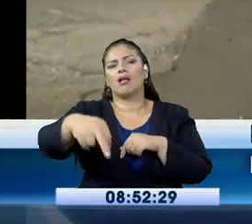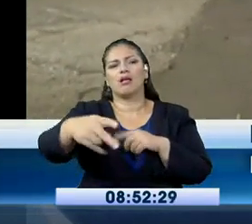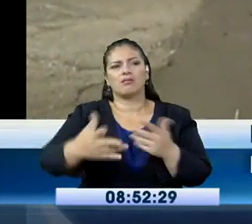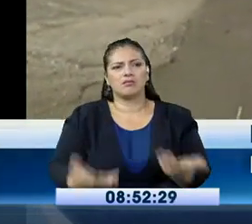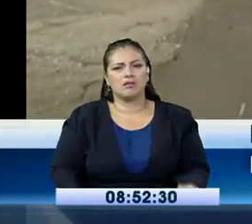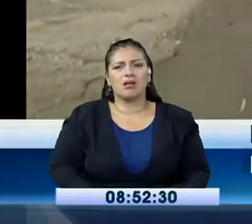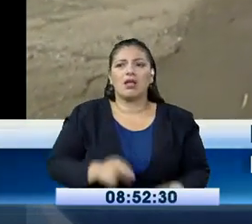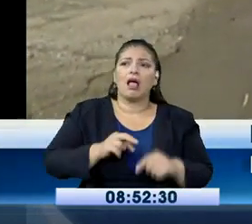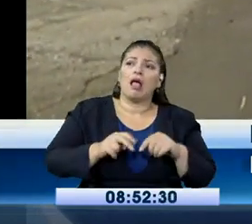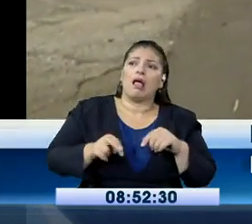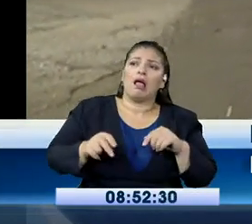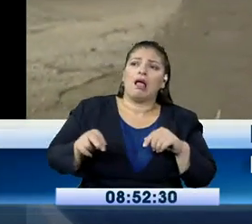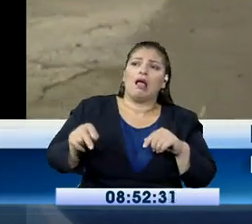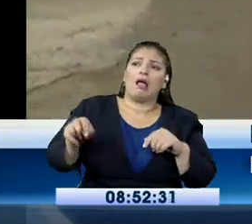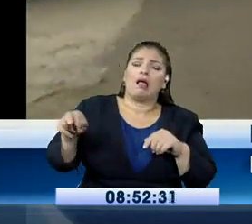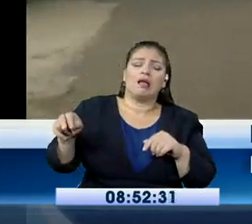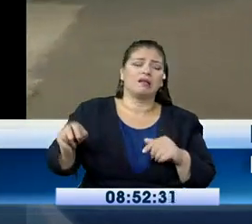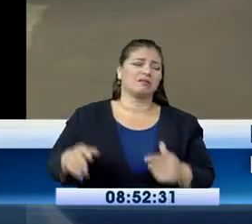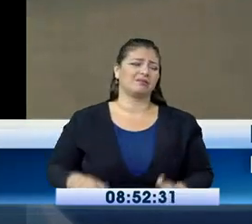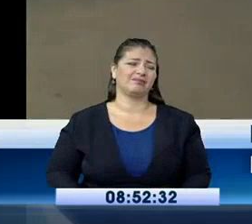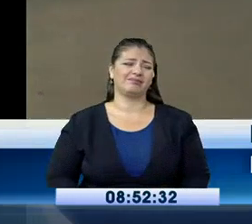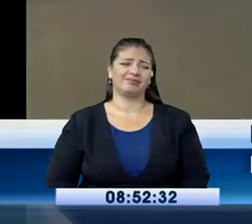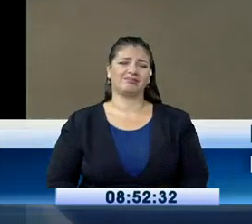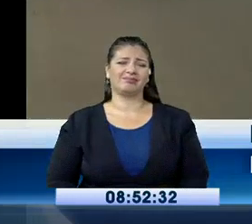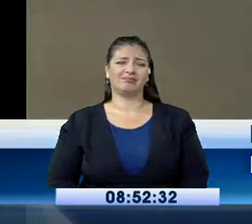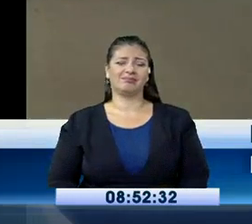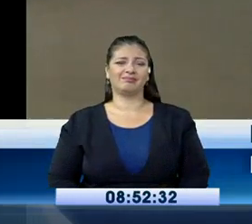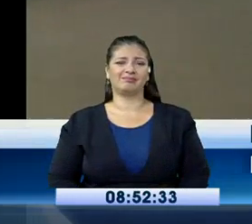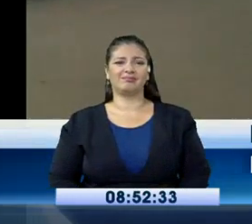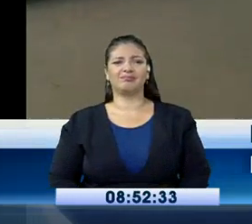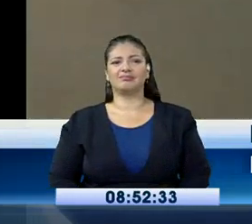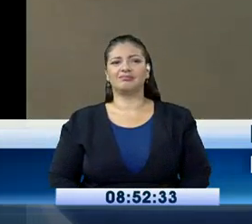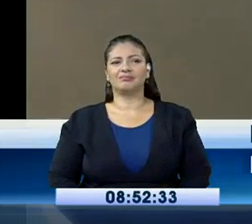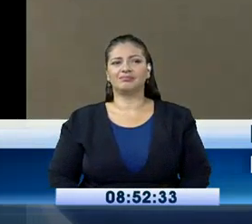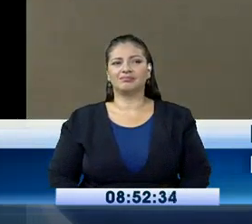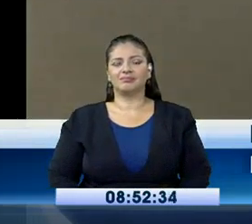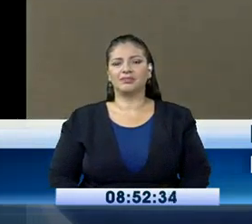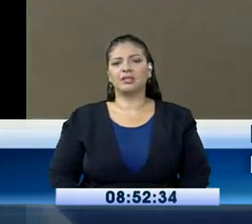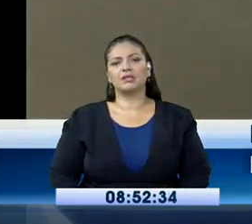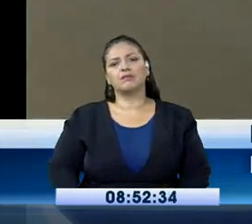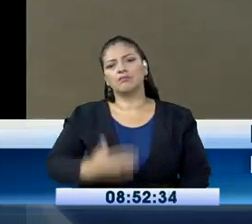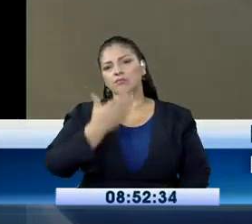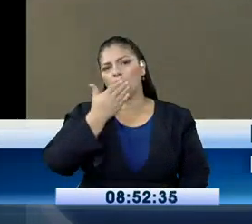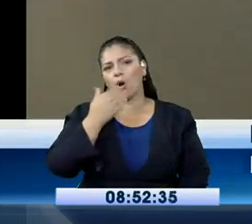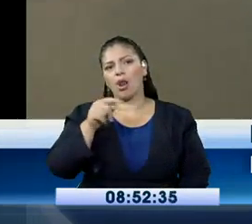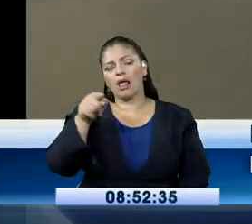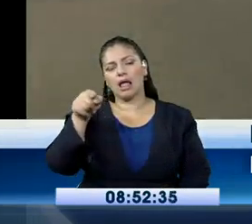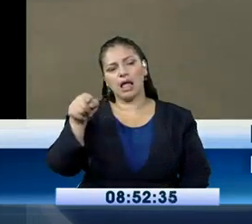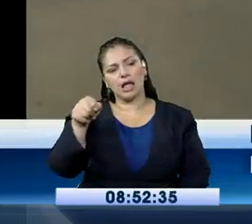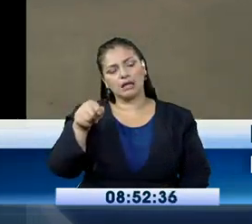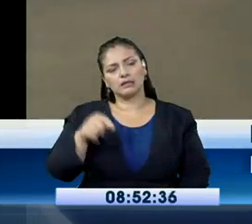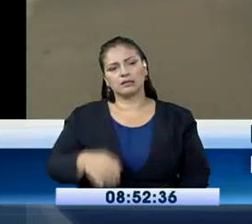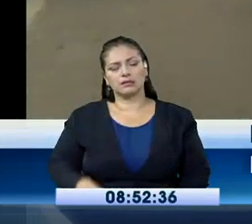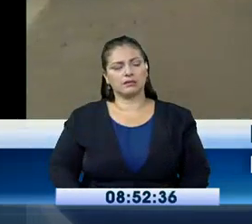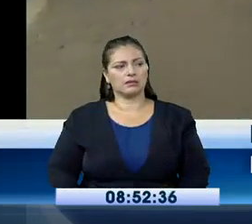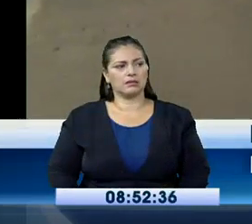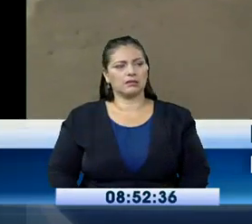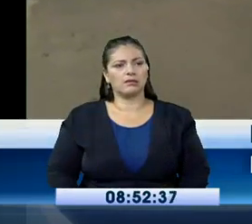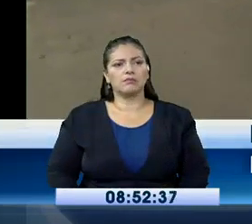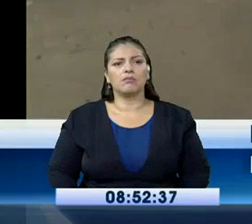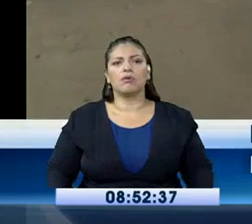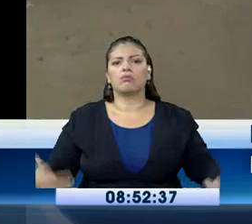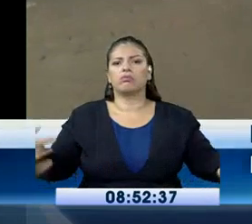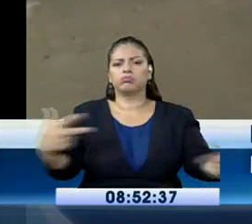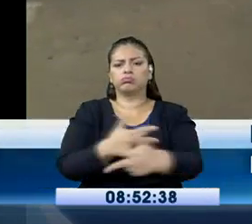cerraron. Entonces prácticamente que se necesita que esté abierto allá para pasar al lado, entonces uno no hay mucho peligro. Pero aquí vienen los carros de